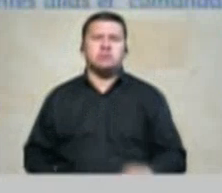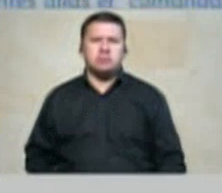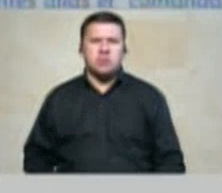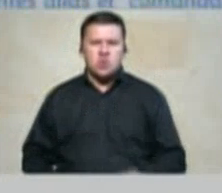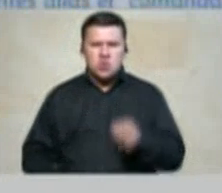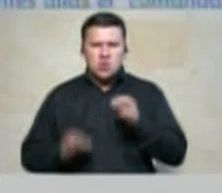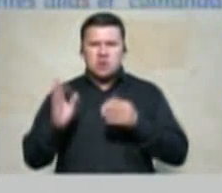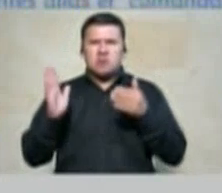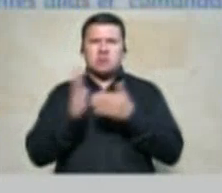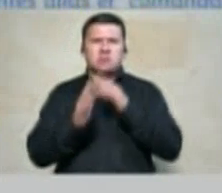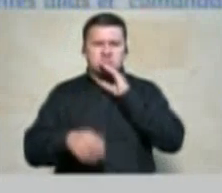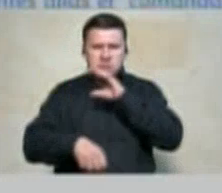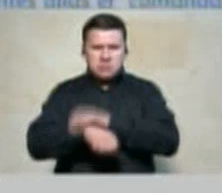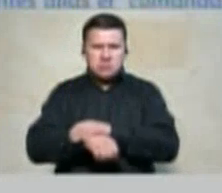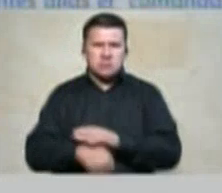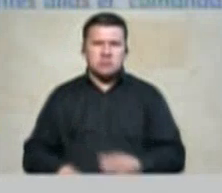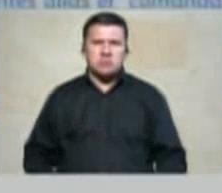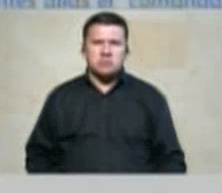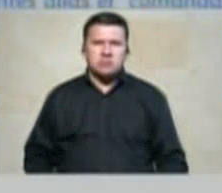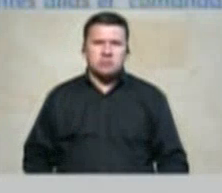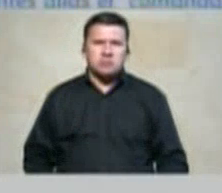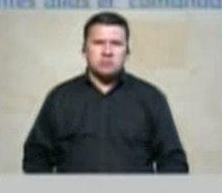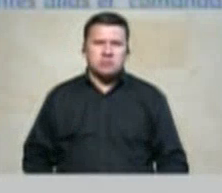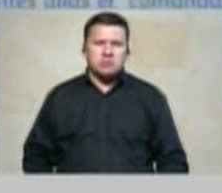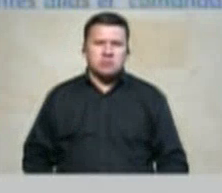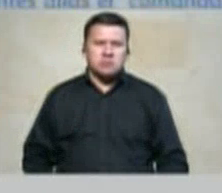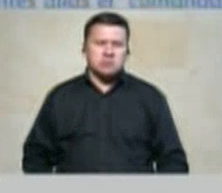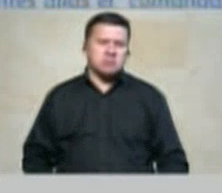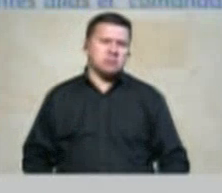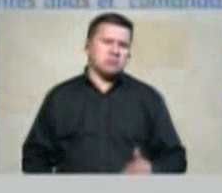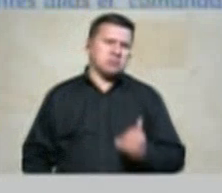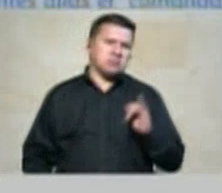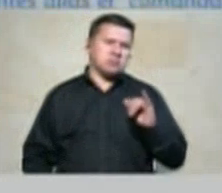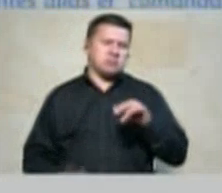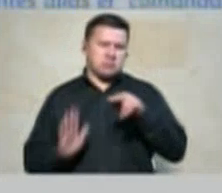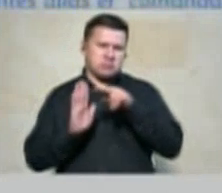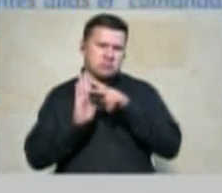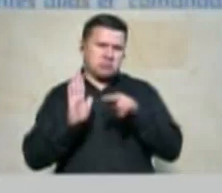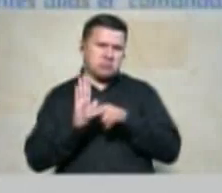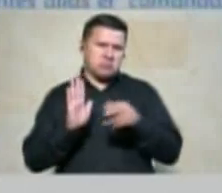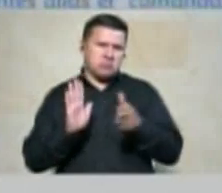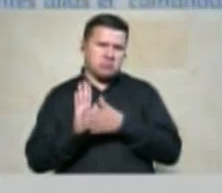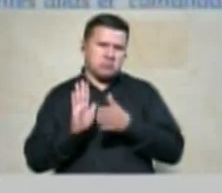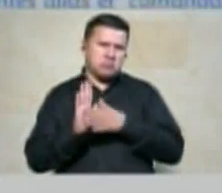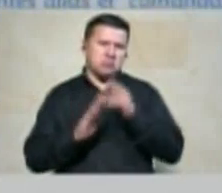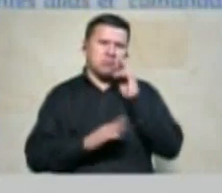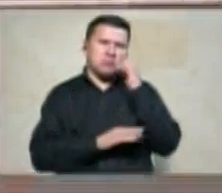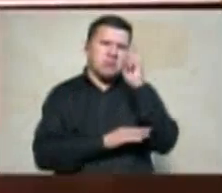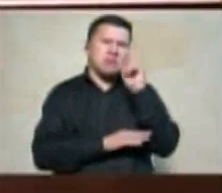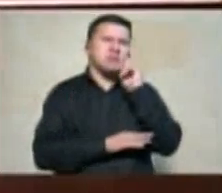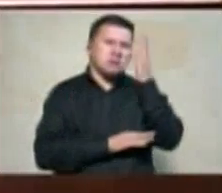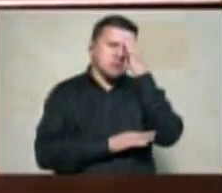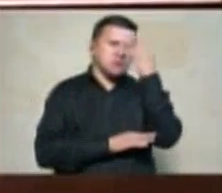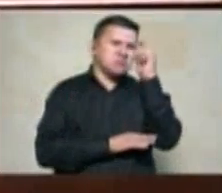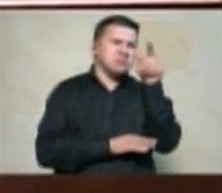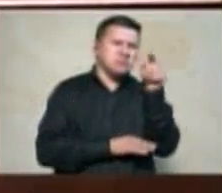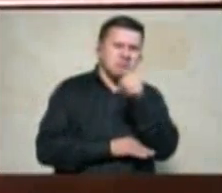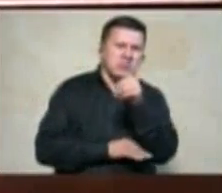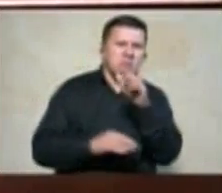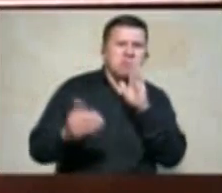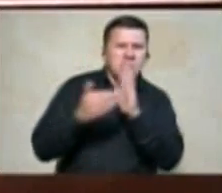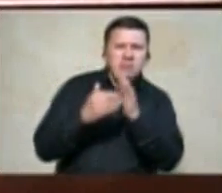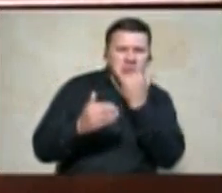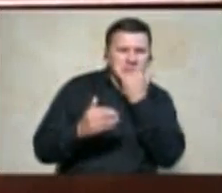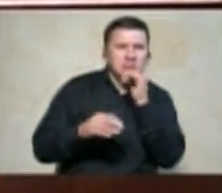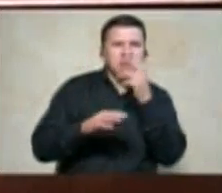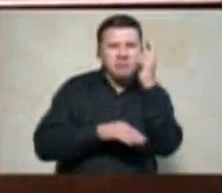Denuncias penales contra los funcionarios. Ya es normal ver a nuestros compañeros de fiscalía en fiscalía por denuncias